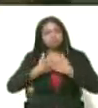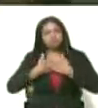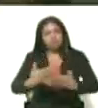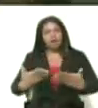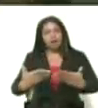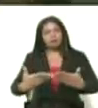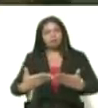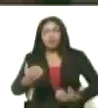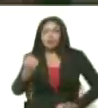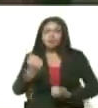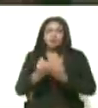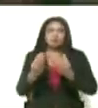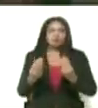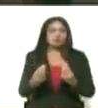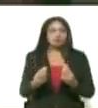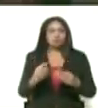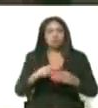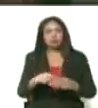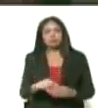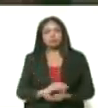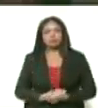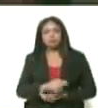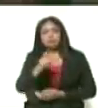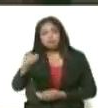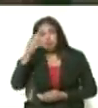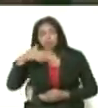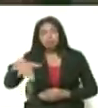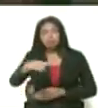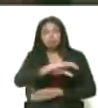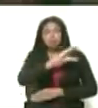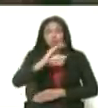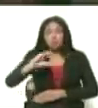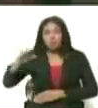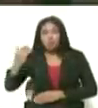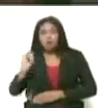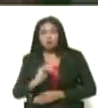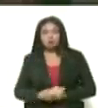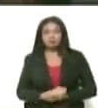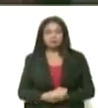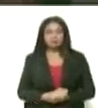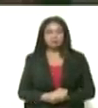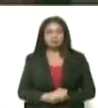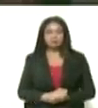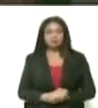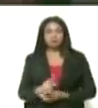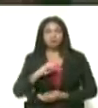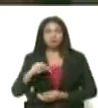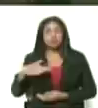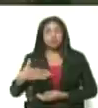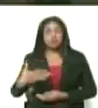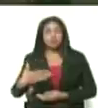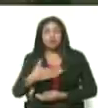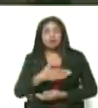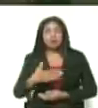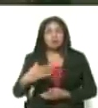de solidaridad y de generosidad con los pueblos del Caribe. Queremos también actualizar